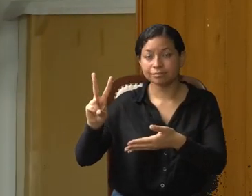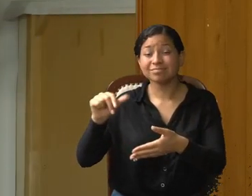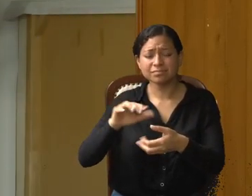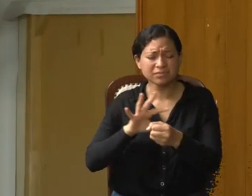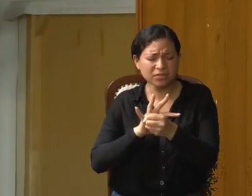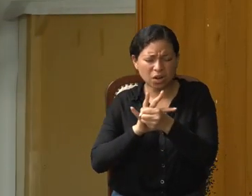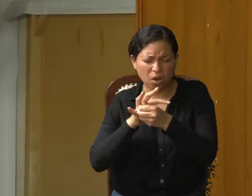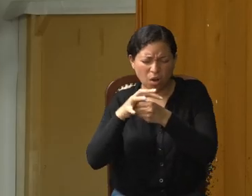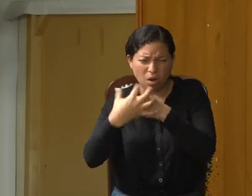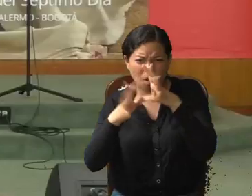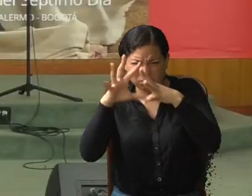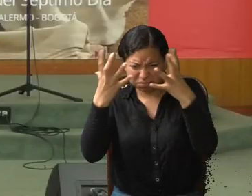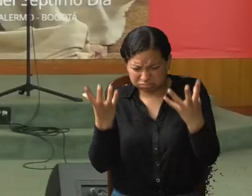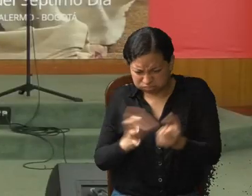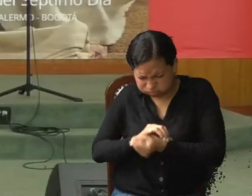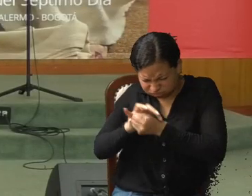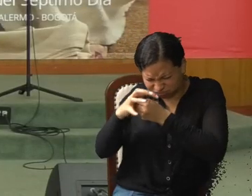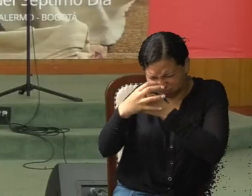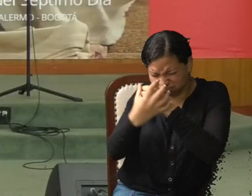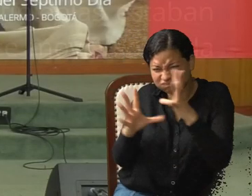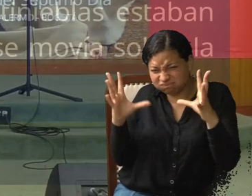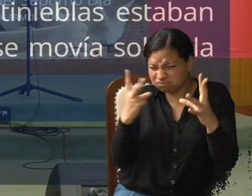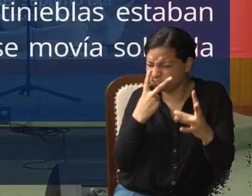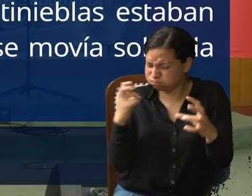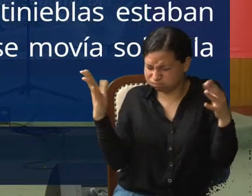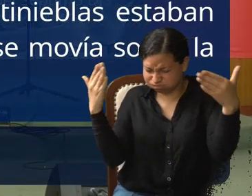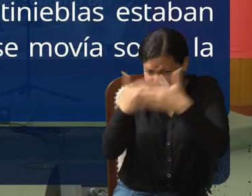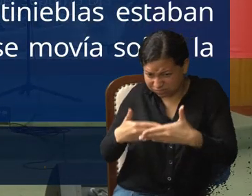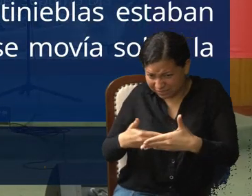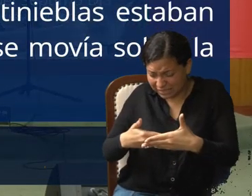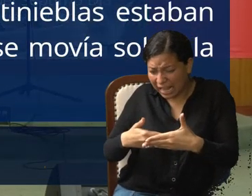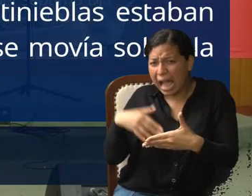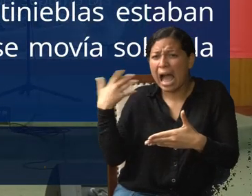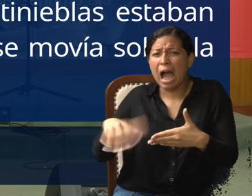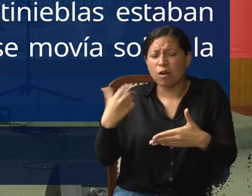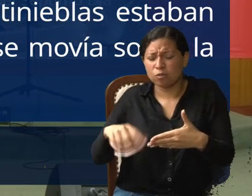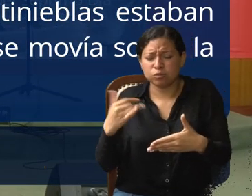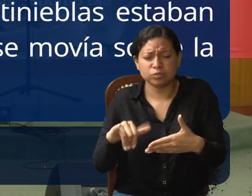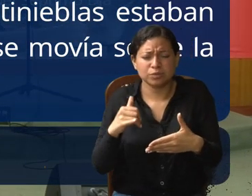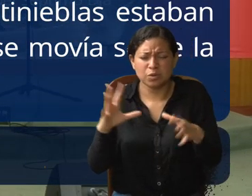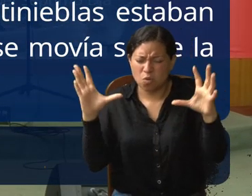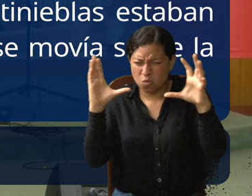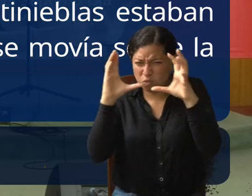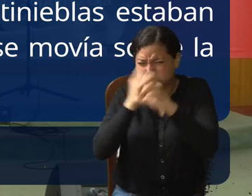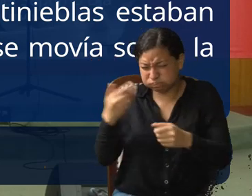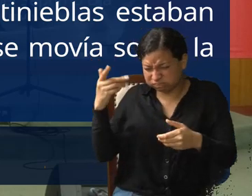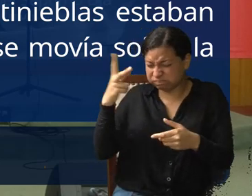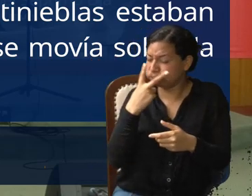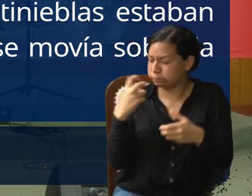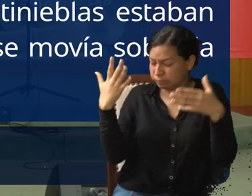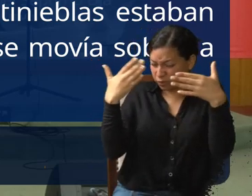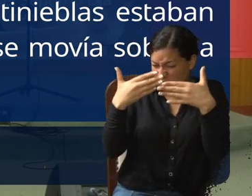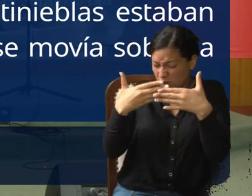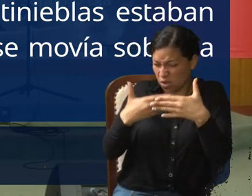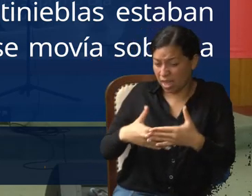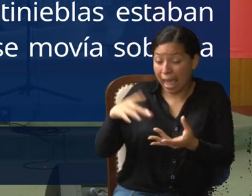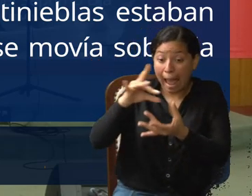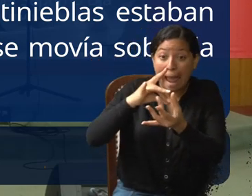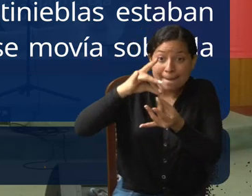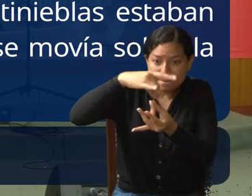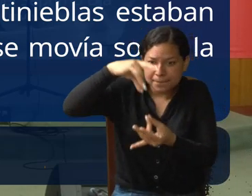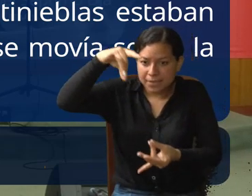desordenada y vacía, las tinieblas estaban sobre la faz del abismo. ¿Y qué sigue diciendo? Y el Espíritu de Dios